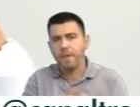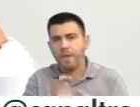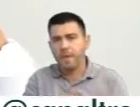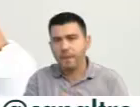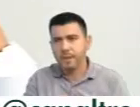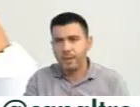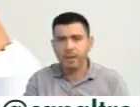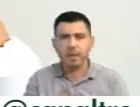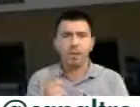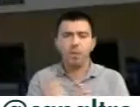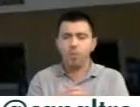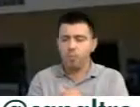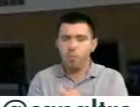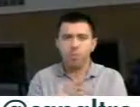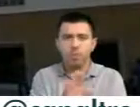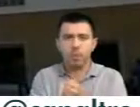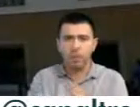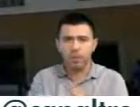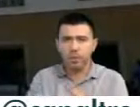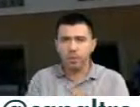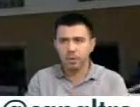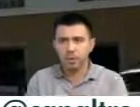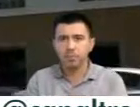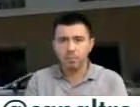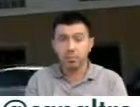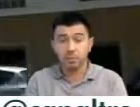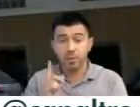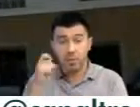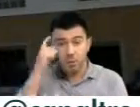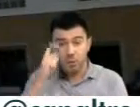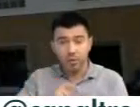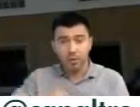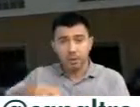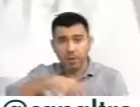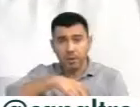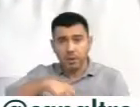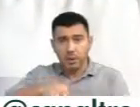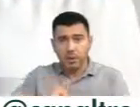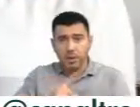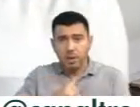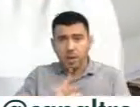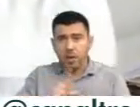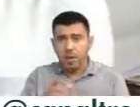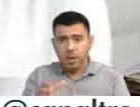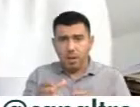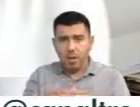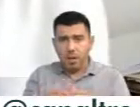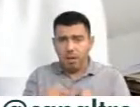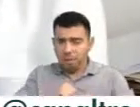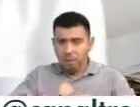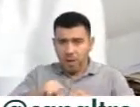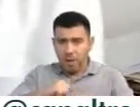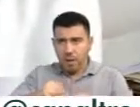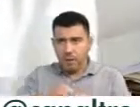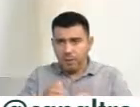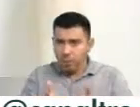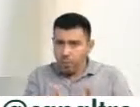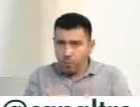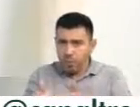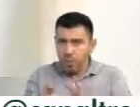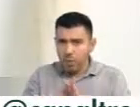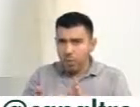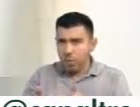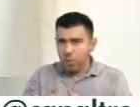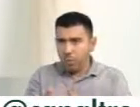Protección, etcétera. Por ello, la Gobernación de Santander lidera el proyecto de reactivación de la ruta de protección para